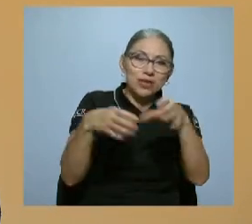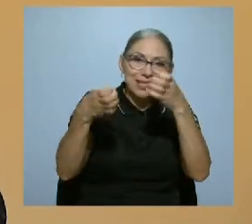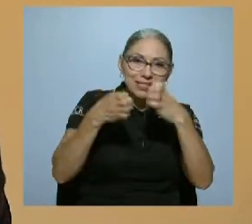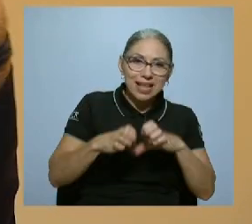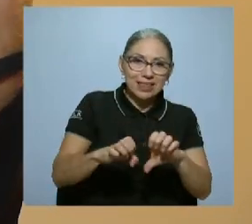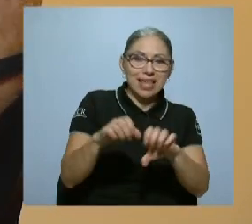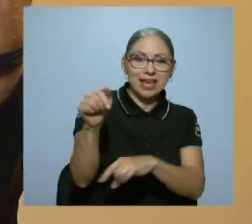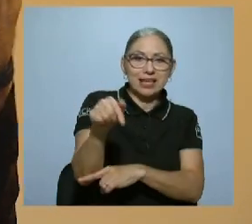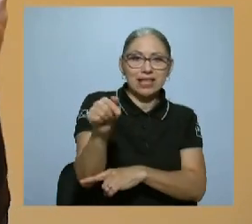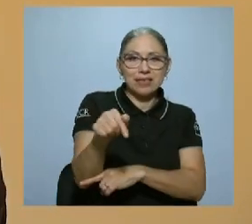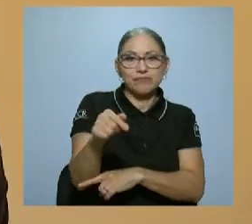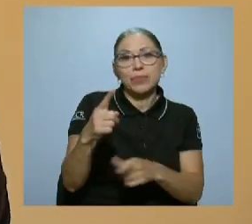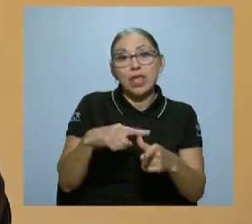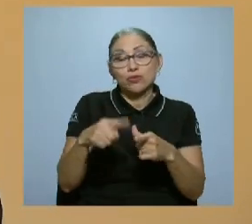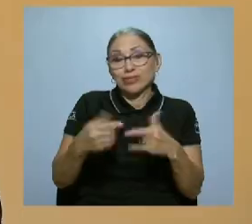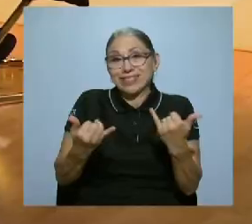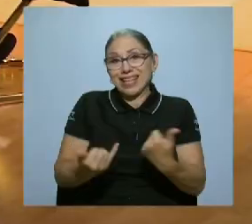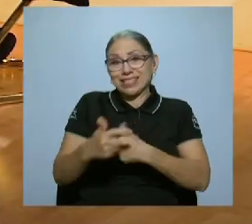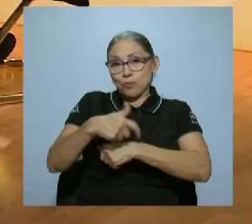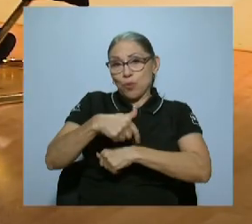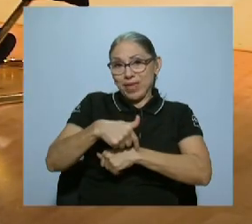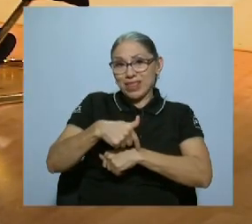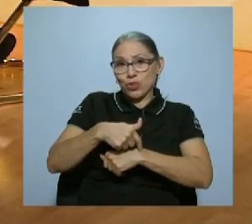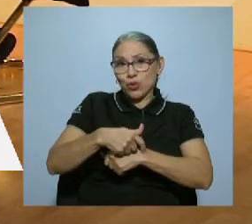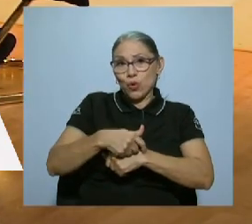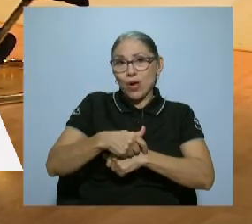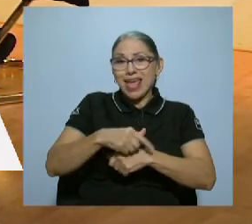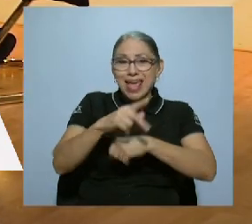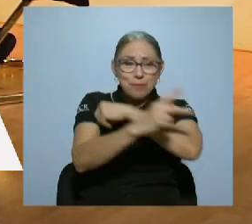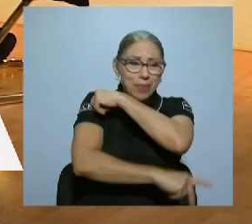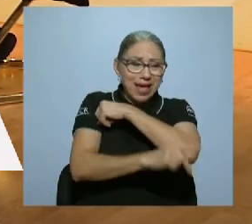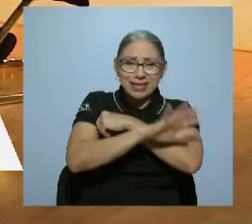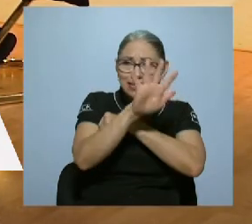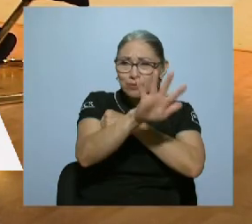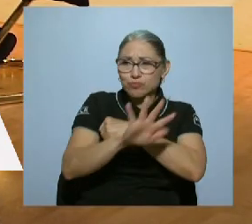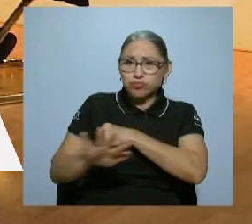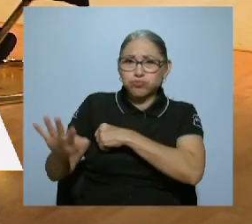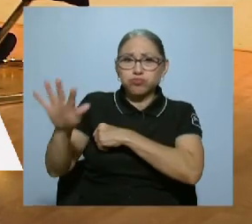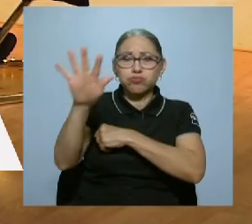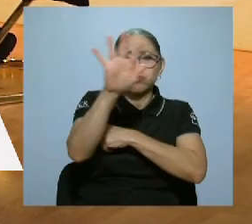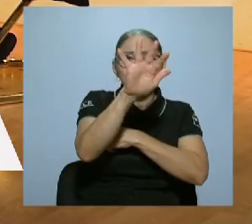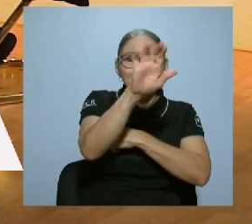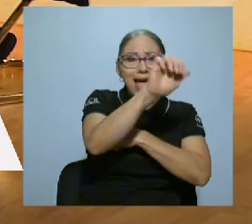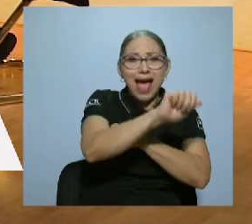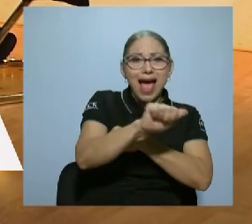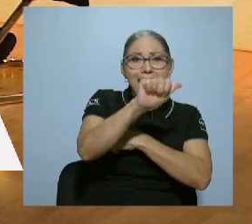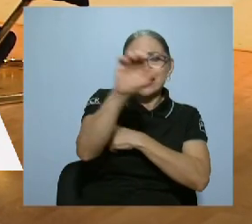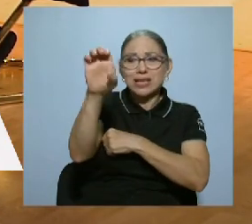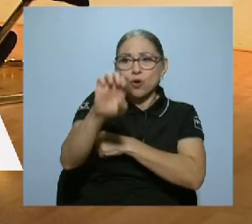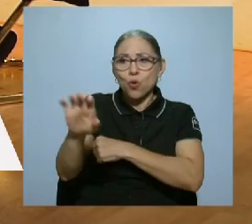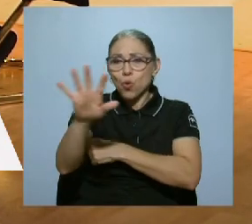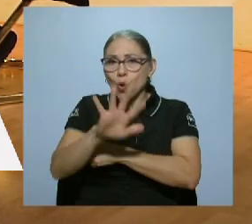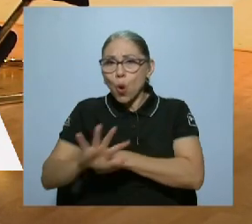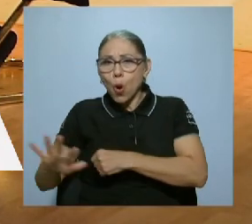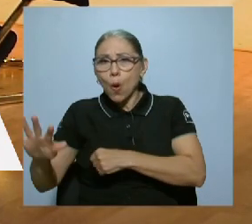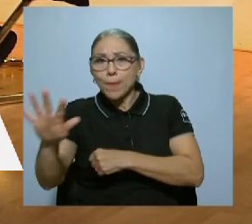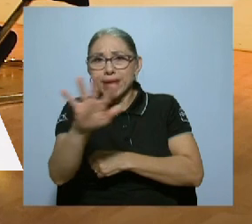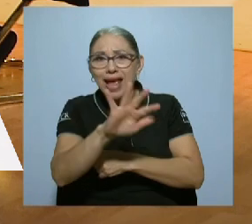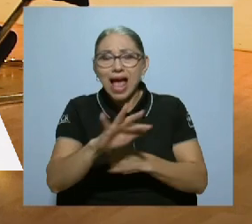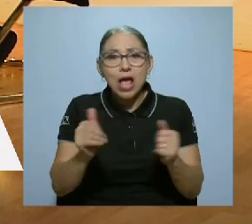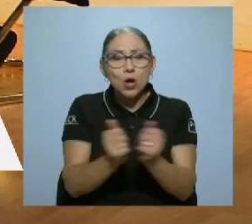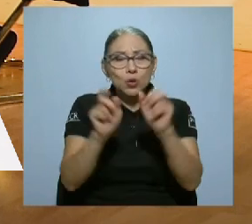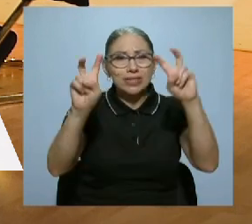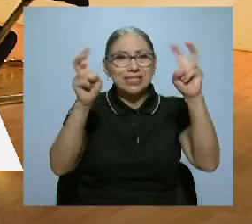tener entonces en este momento en la gran masa euroasiática un tema, estamos en temas